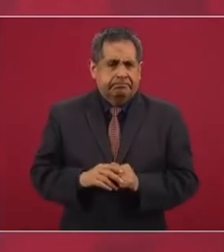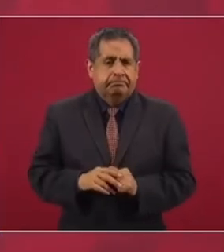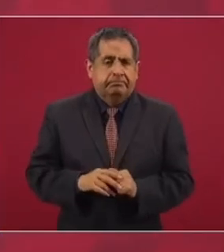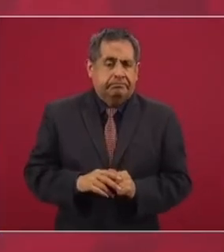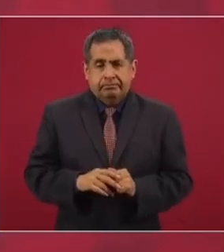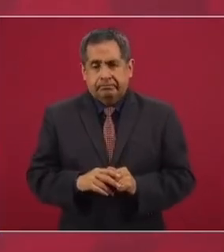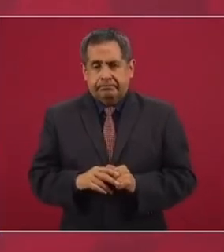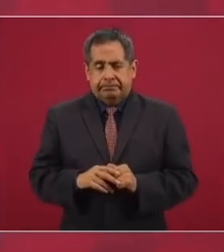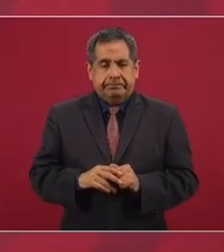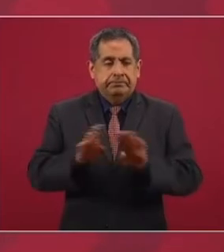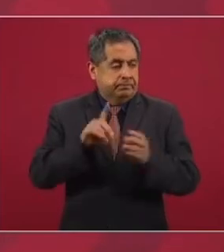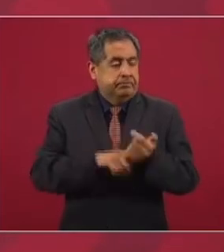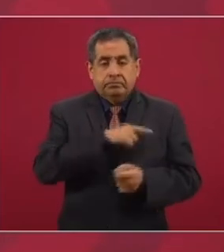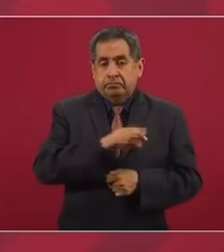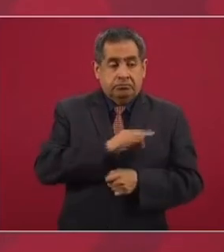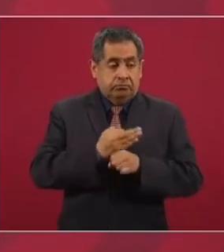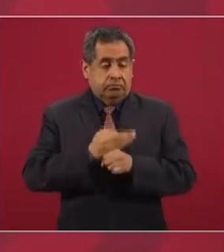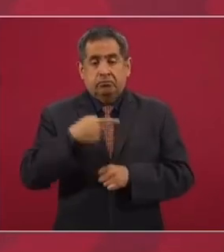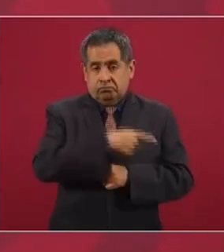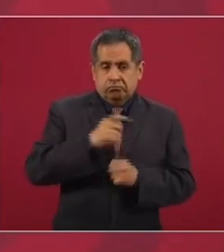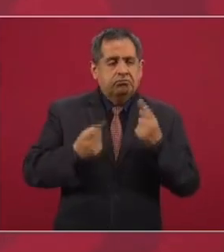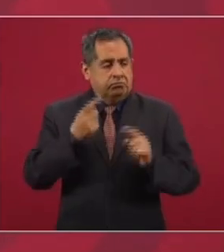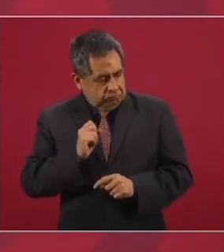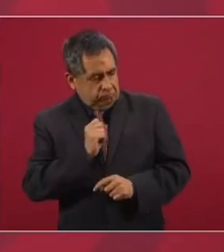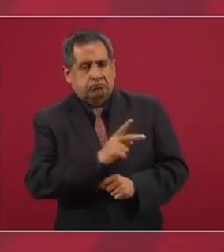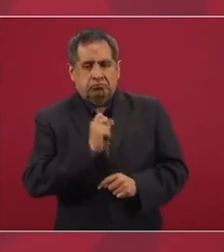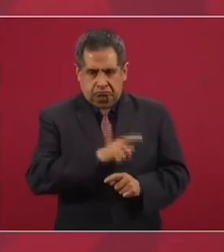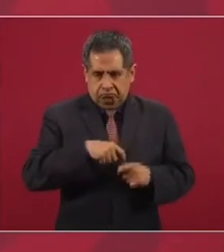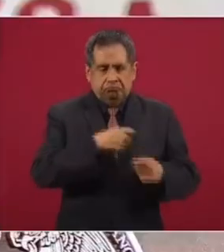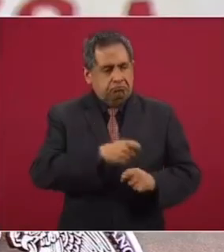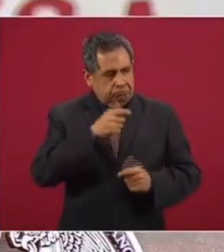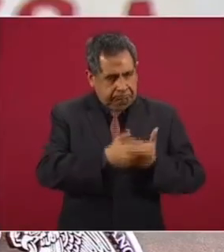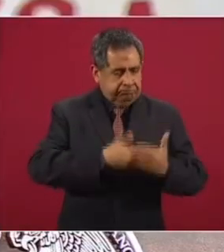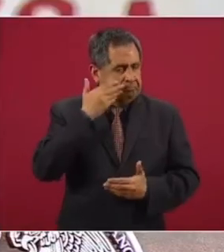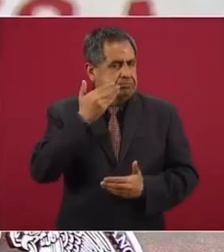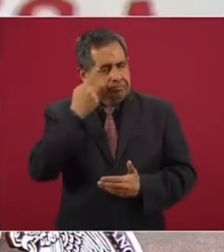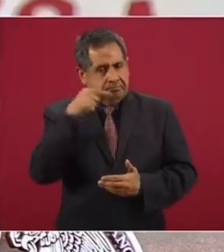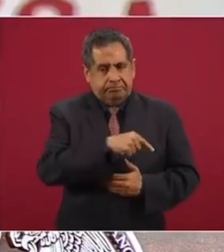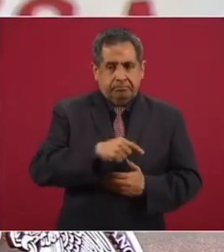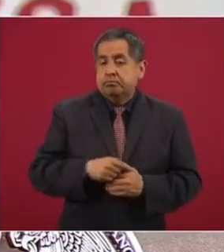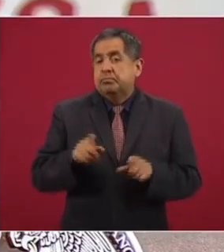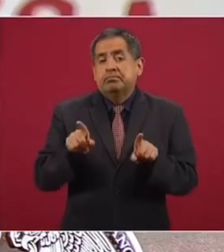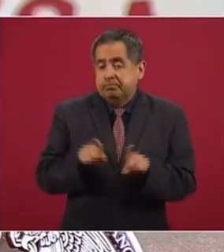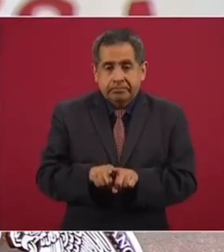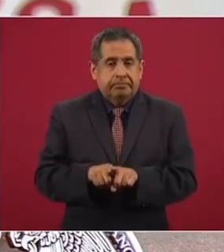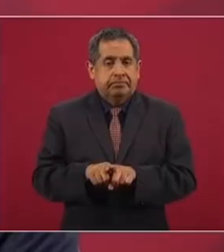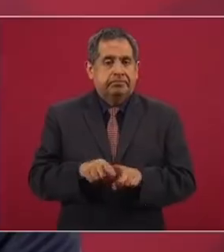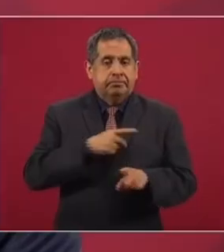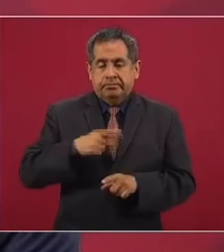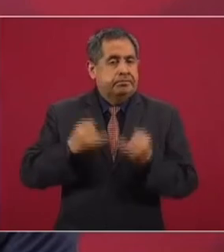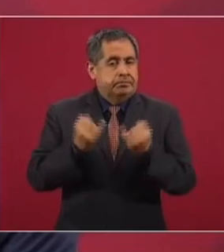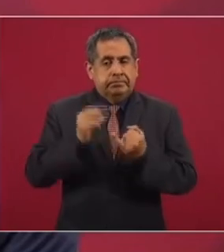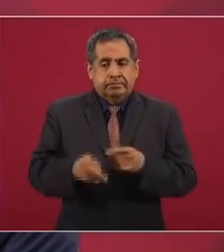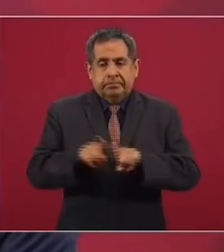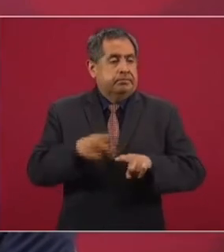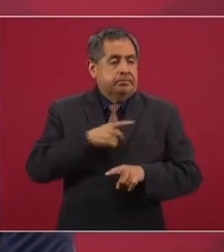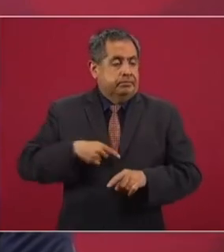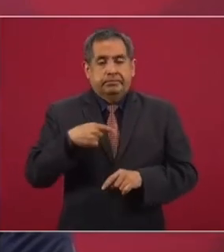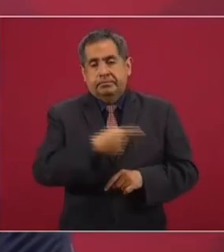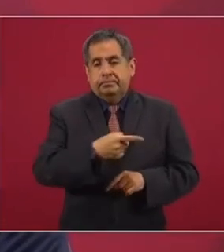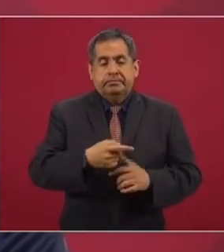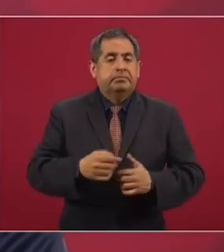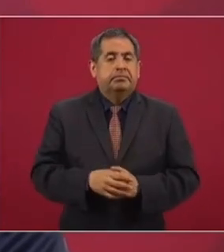esto le ha permitido tener algunas consideraciones al señor Lozoya. Eso mismo debe de seguirse